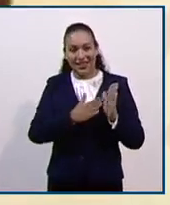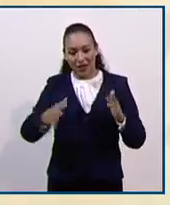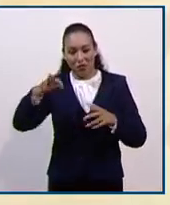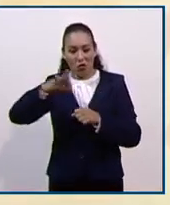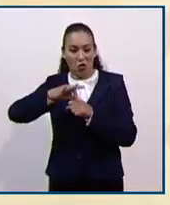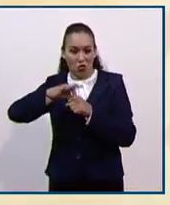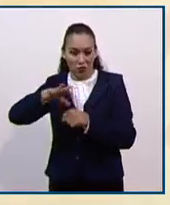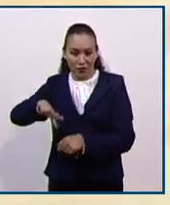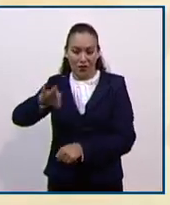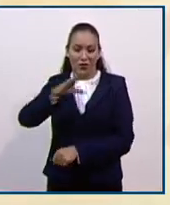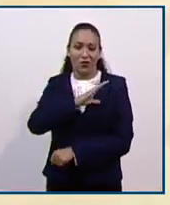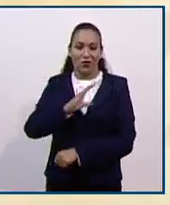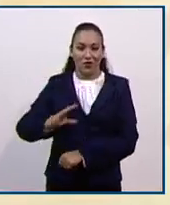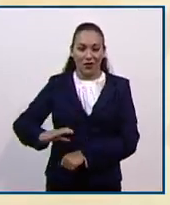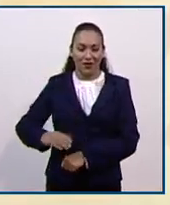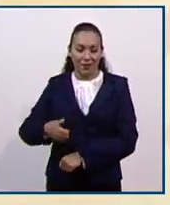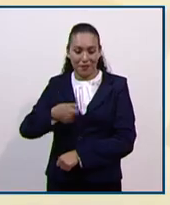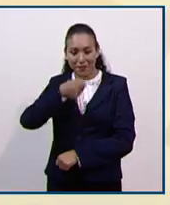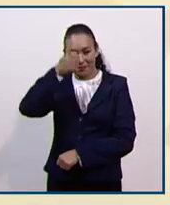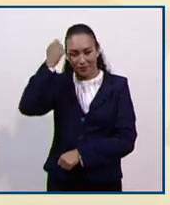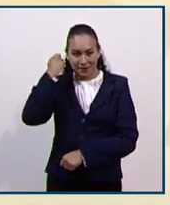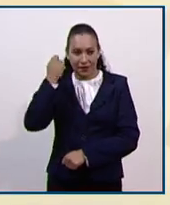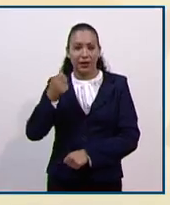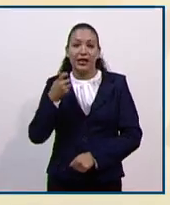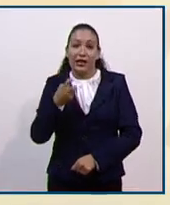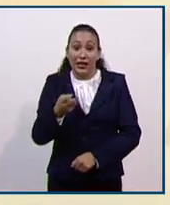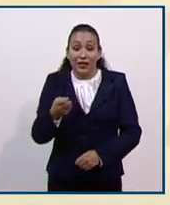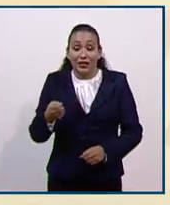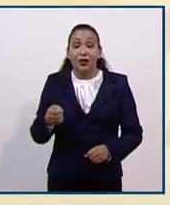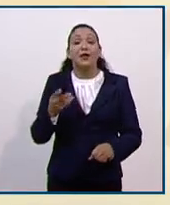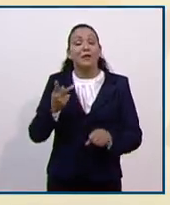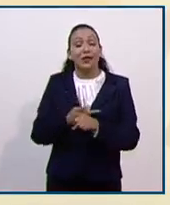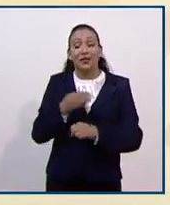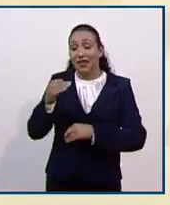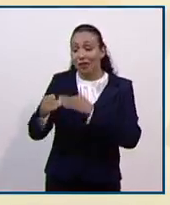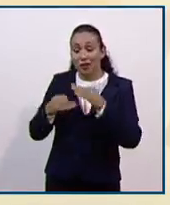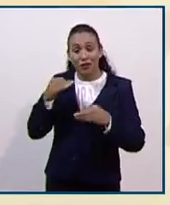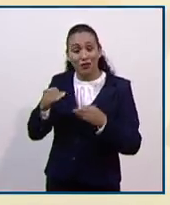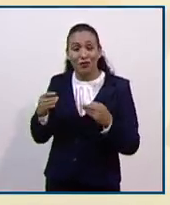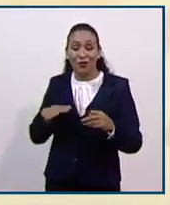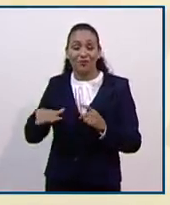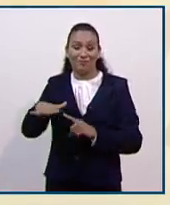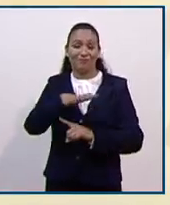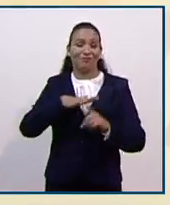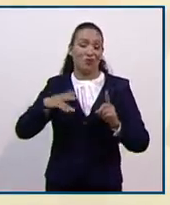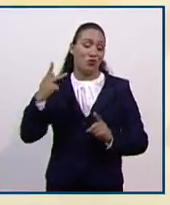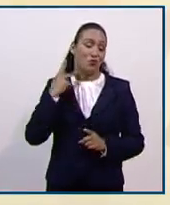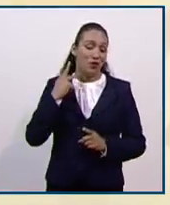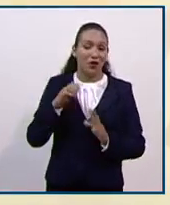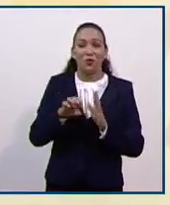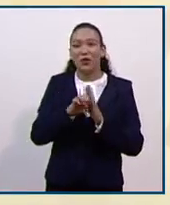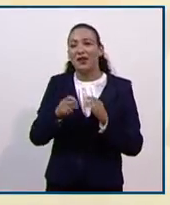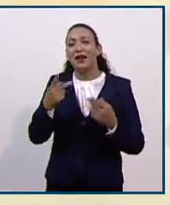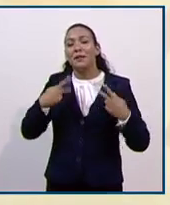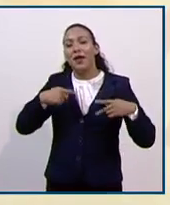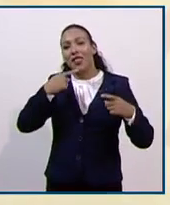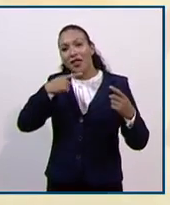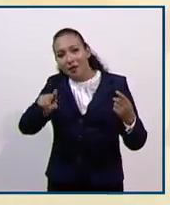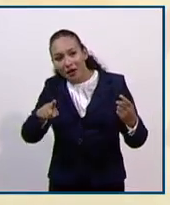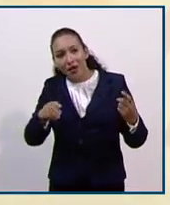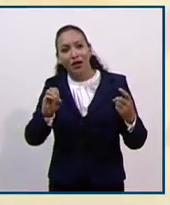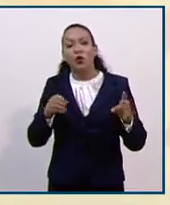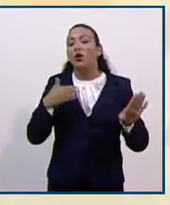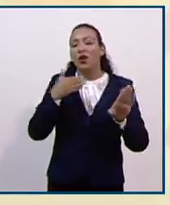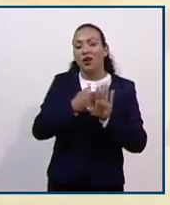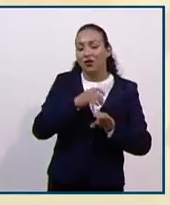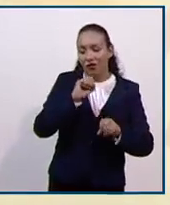proceso electoral más importante de la historia, y todo se politiza. Entonces, una acusación, una demanda, etcétera, tiene un